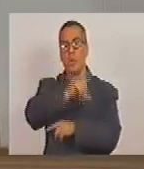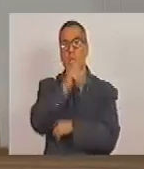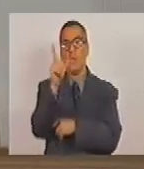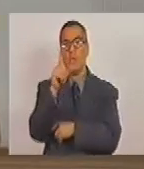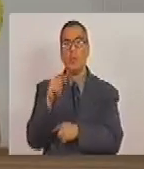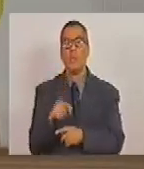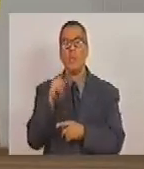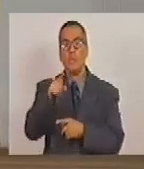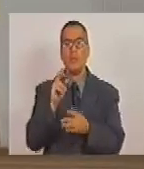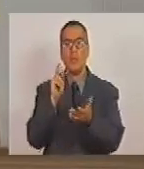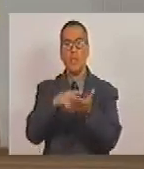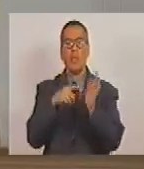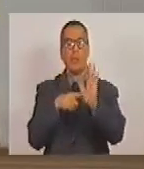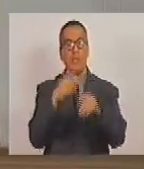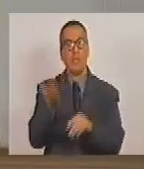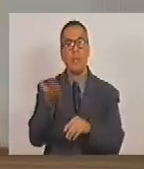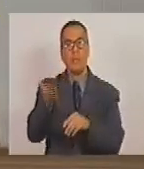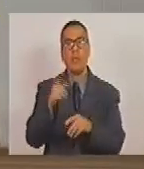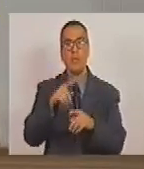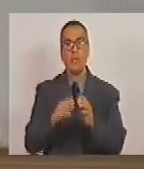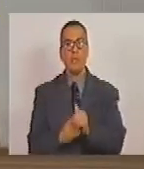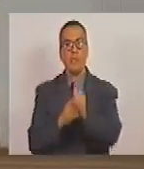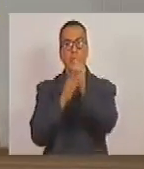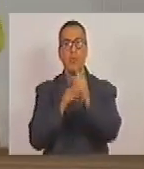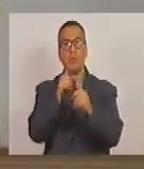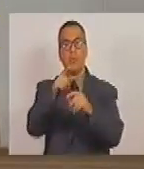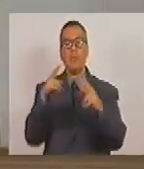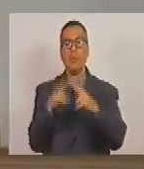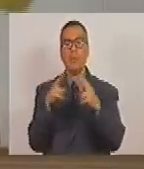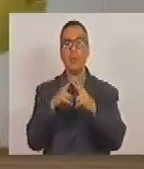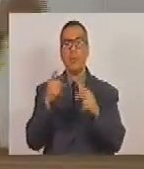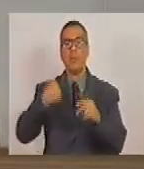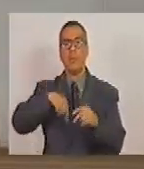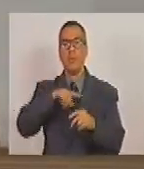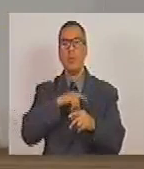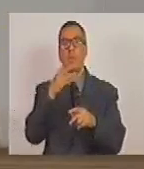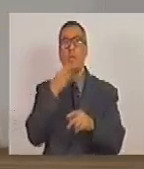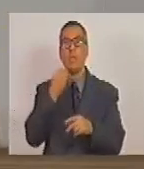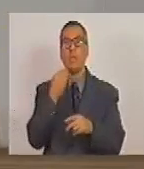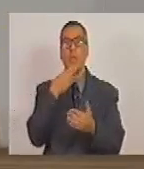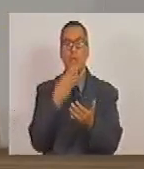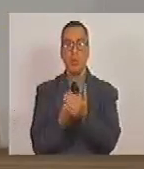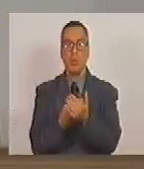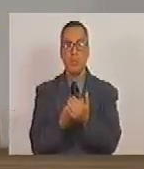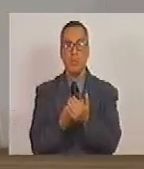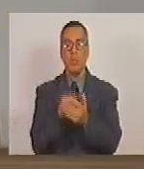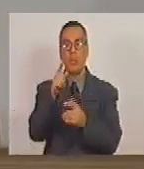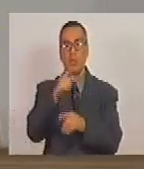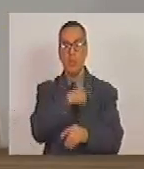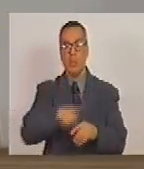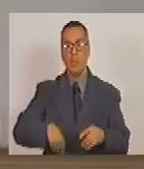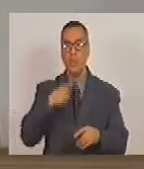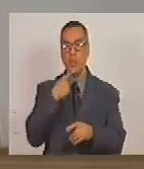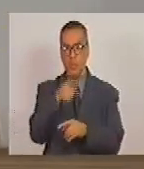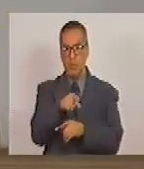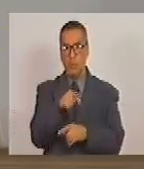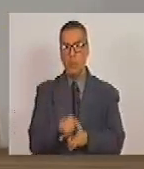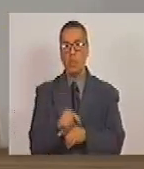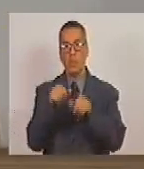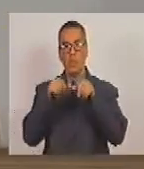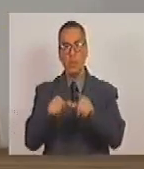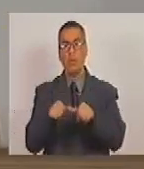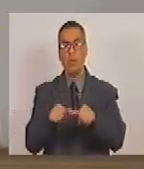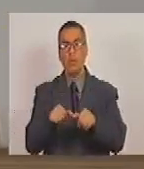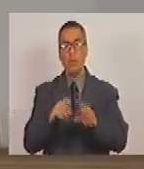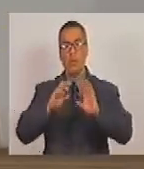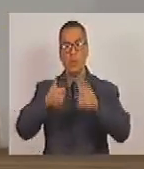quien tuvo una presencia importante de dirección de este encuentro, y a todos los diputados jóvenes. Agradecida, presidente, con usted por instalar y por